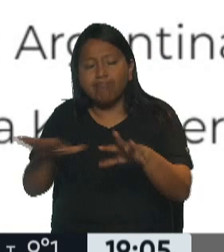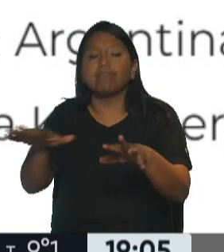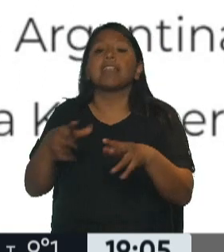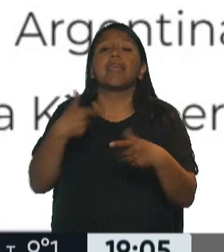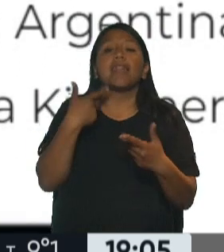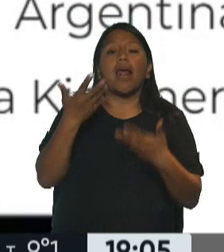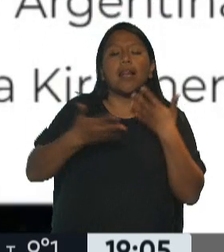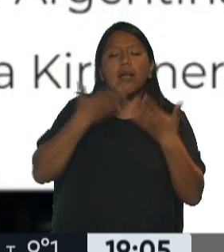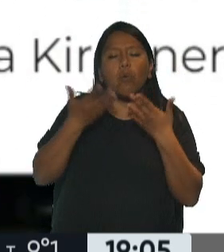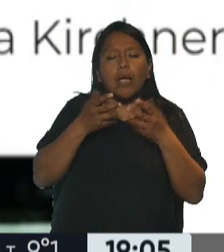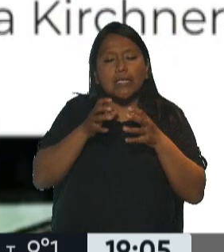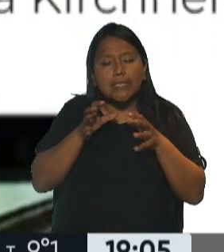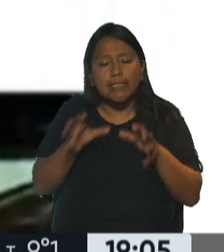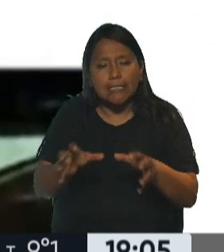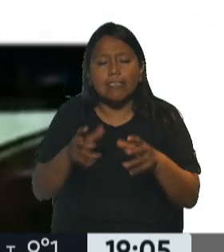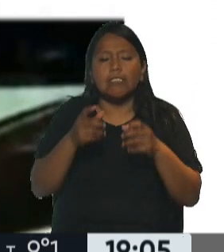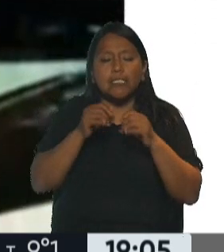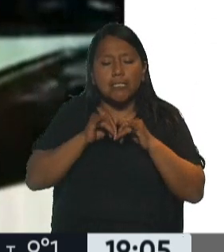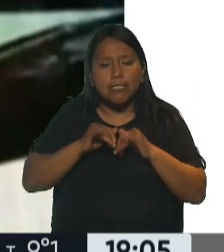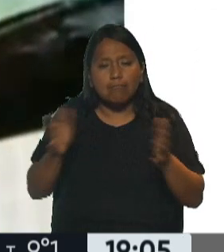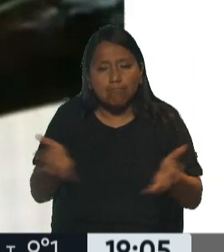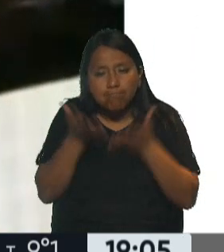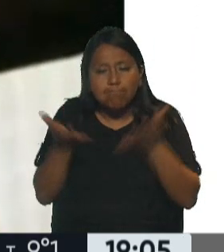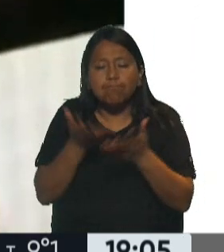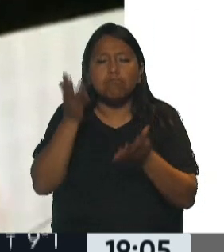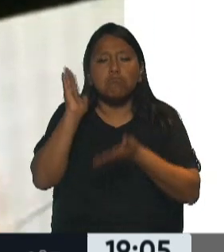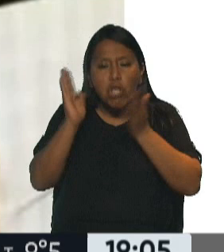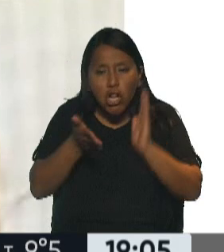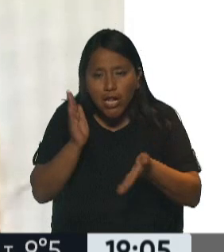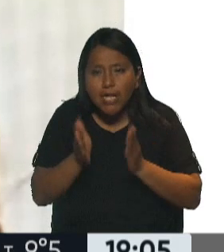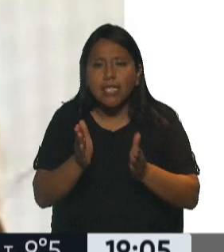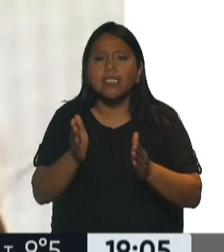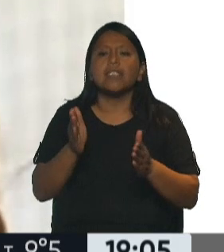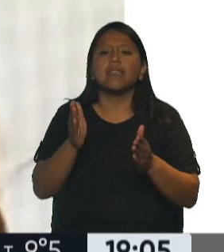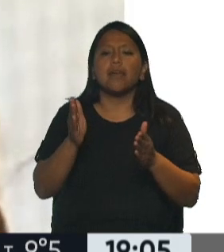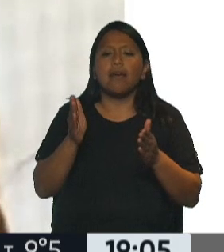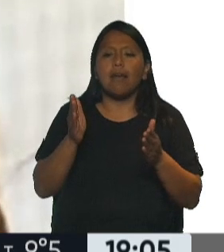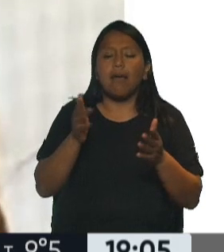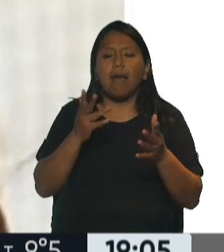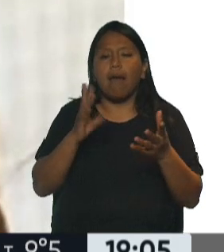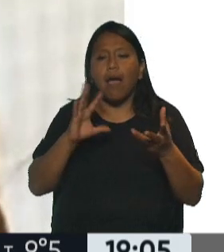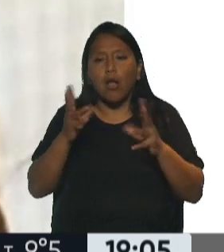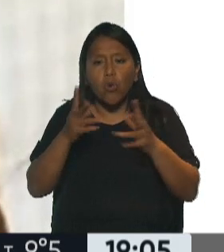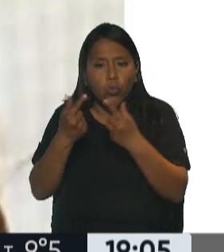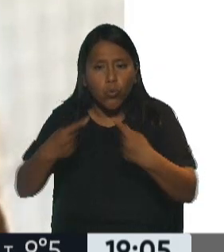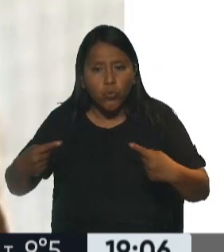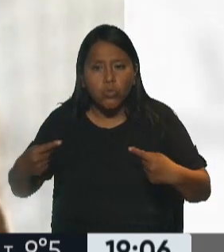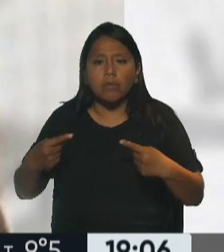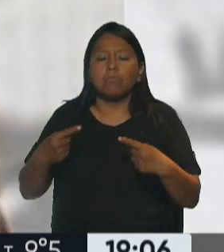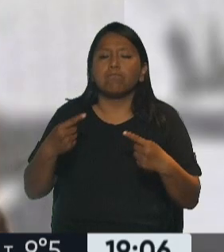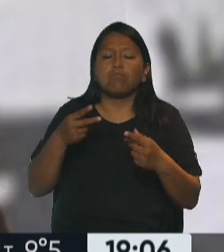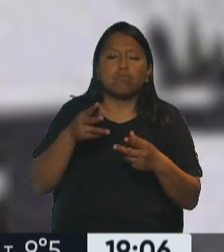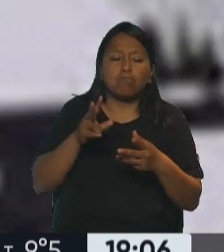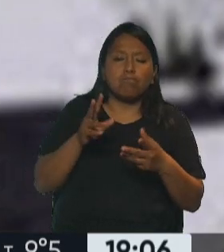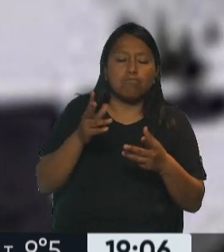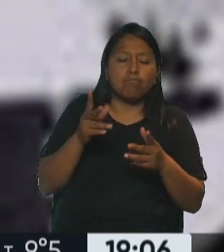va buscando la incitación a la violencia y a buscar determinadas acciones concretas